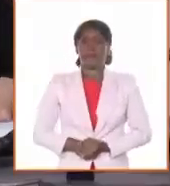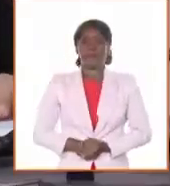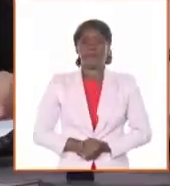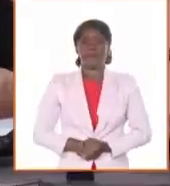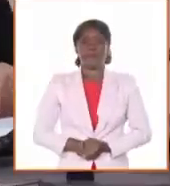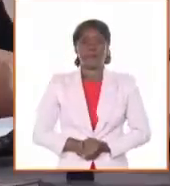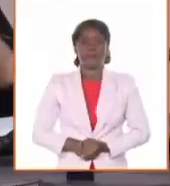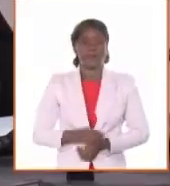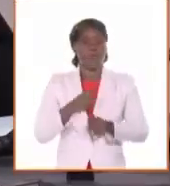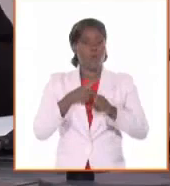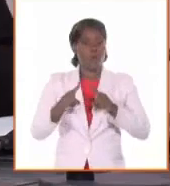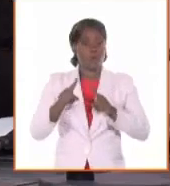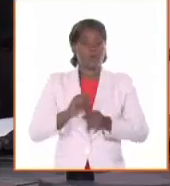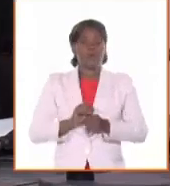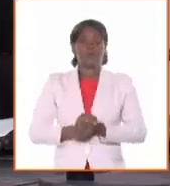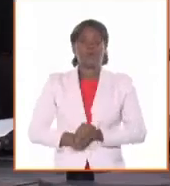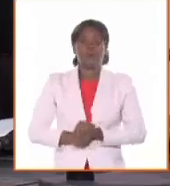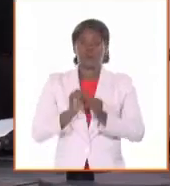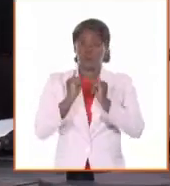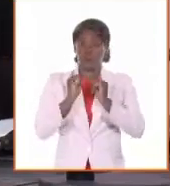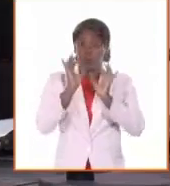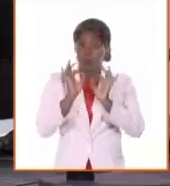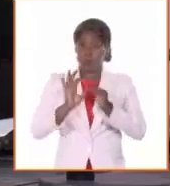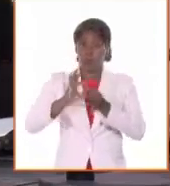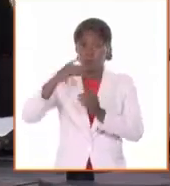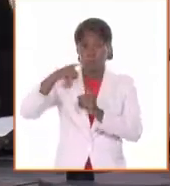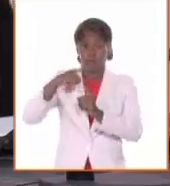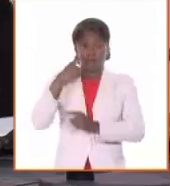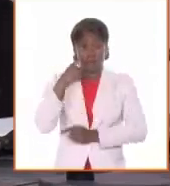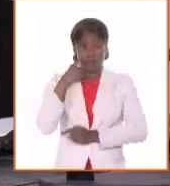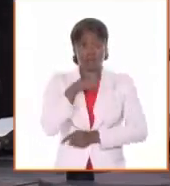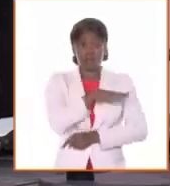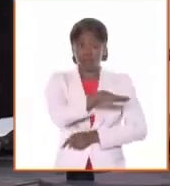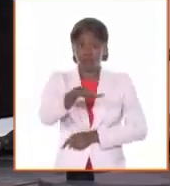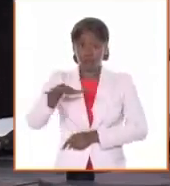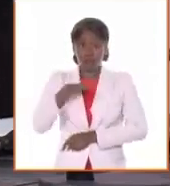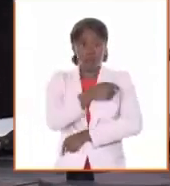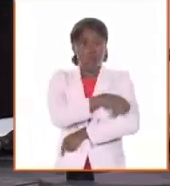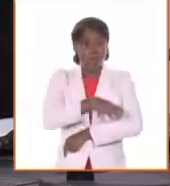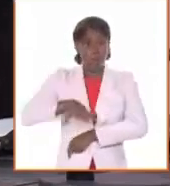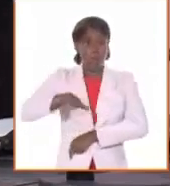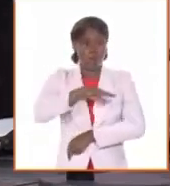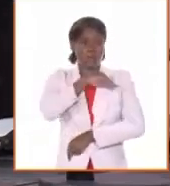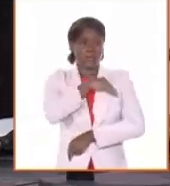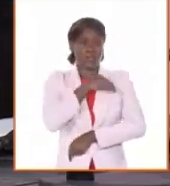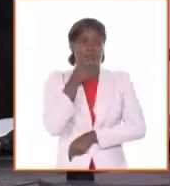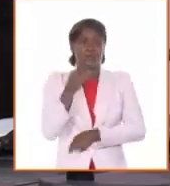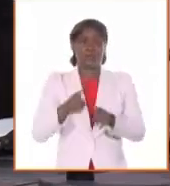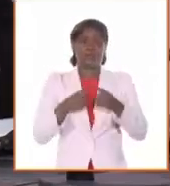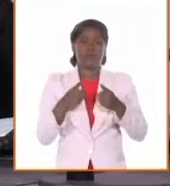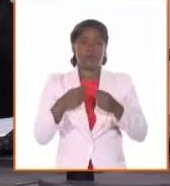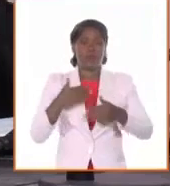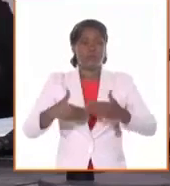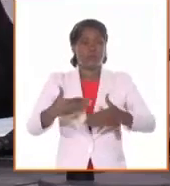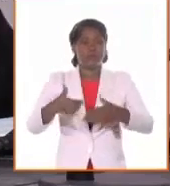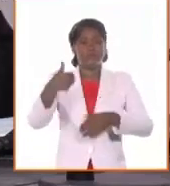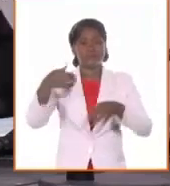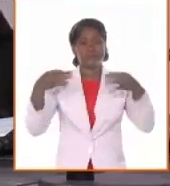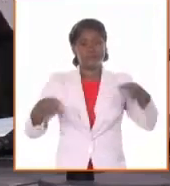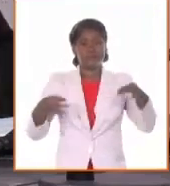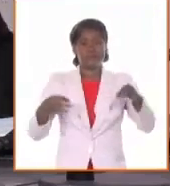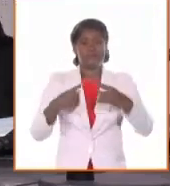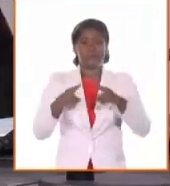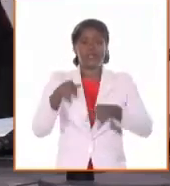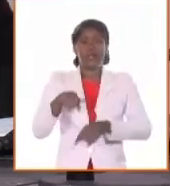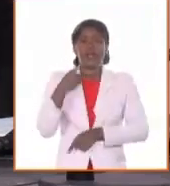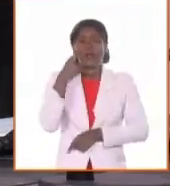otro de las provincias aguantáramos en este caso con apreciaciones de la población y también pues maneras de ejecutar estos servicios pero escuchemos